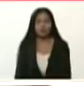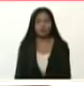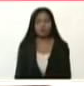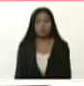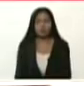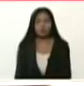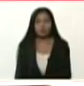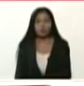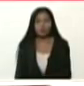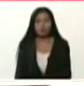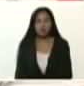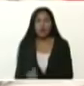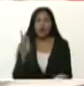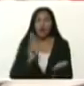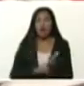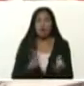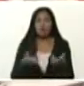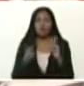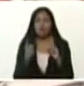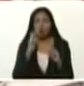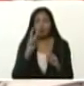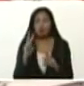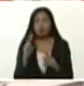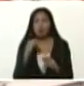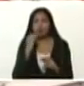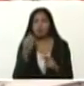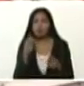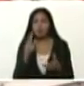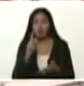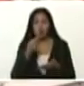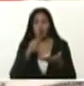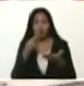Aquí está aprobado. Aquí están los contratos.